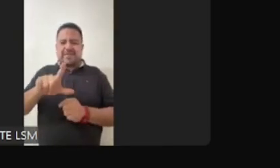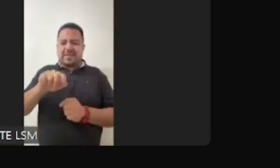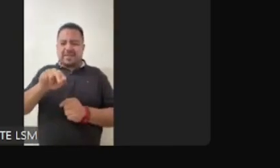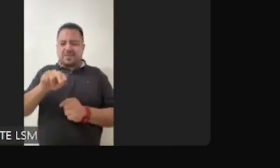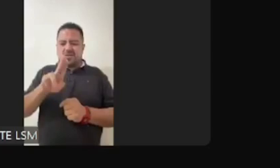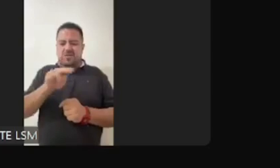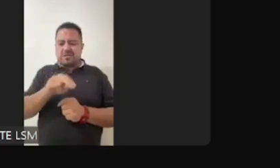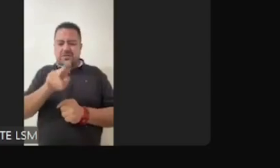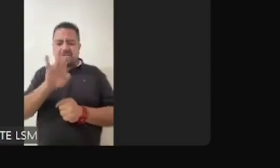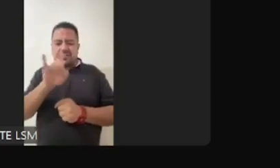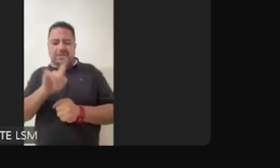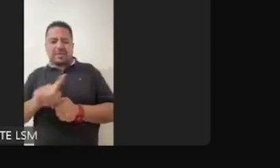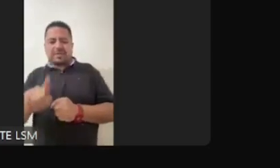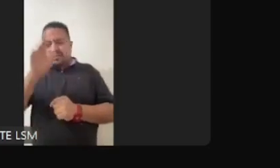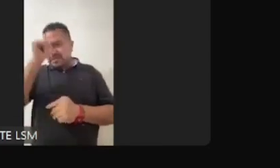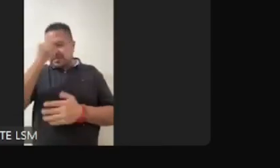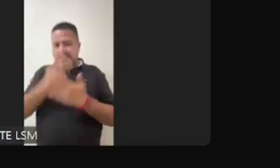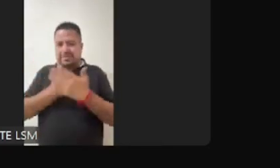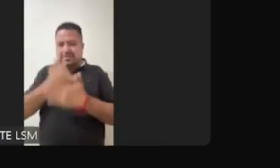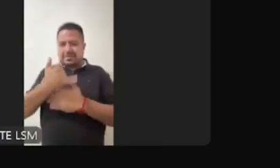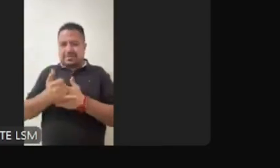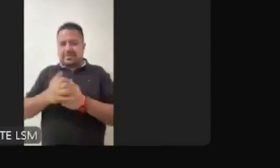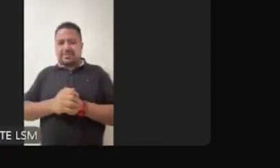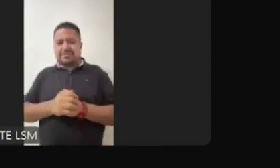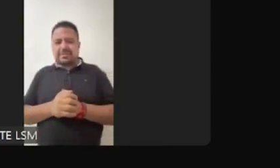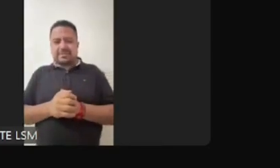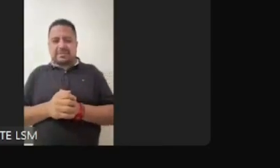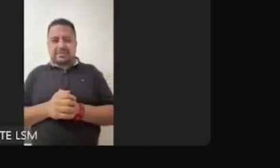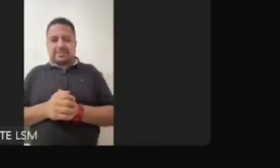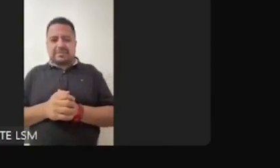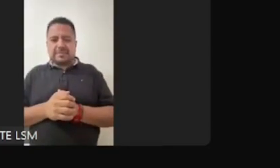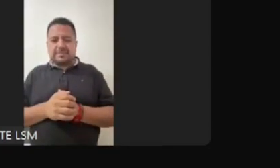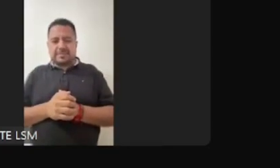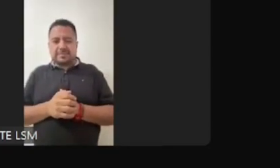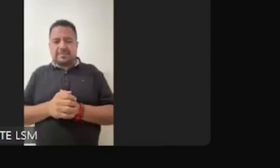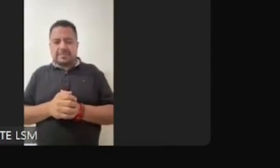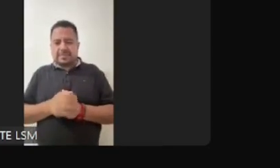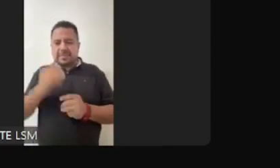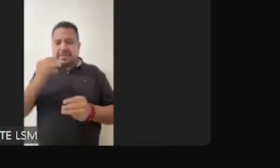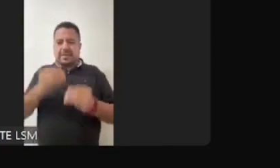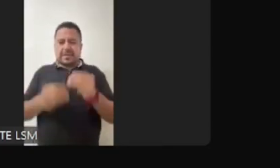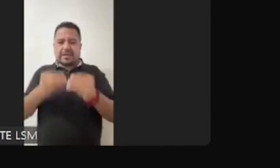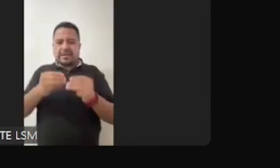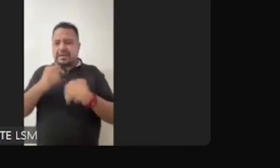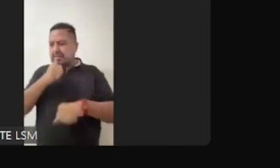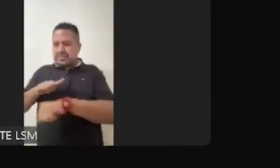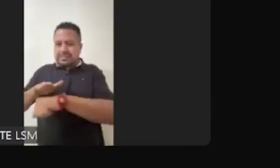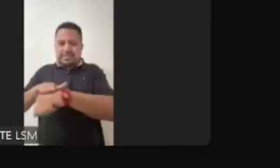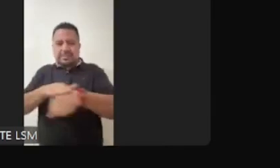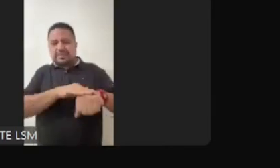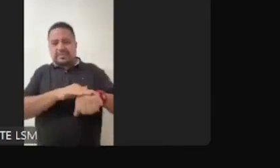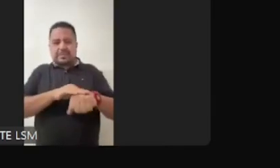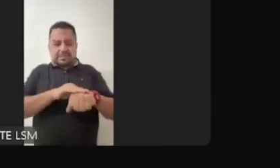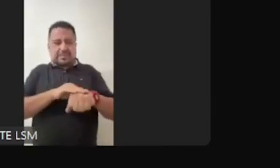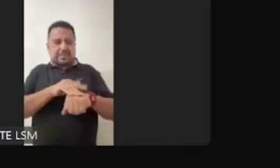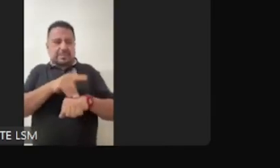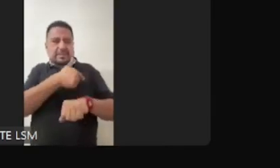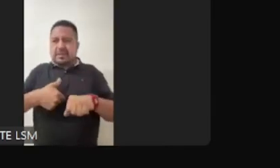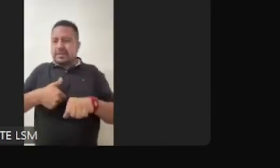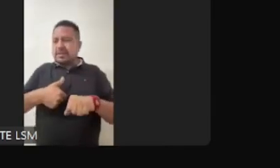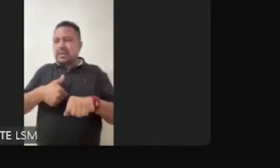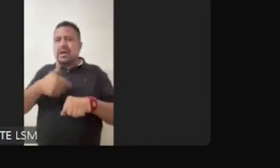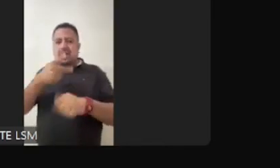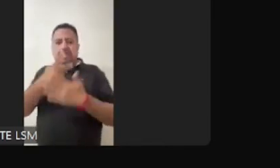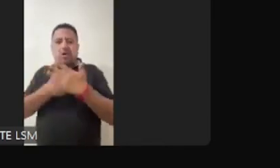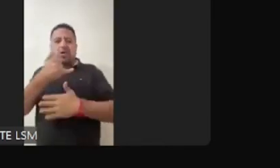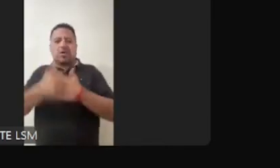Rendón a favor de los proyectos magistrada magistrado presidente magistradas los proyectos